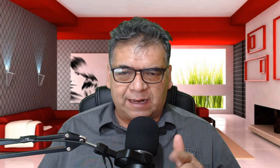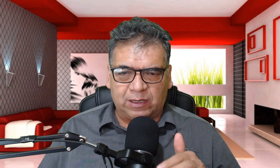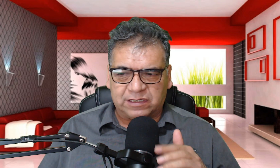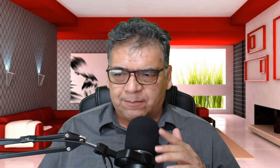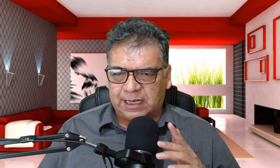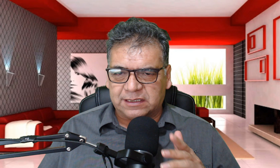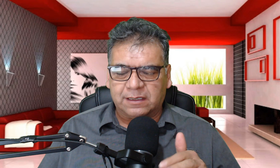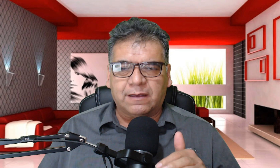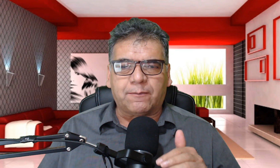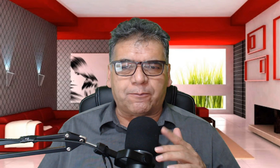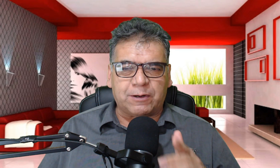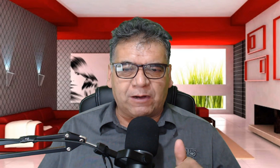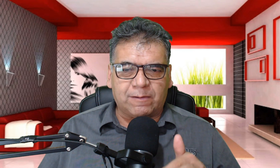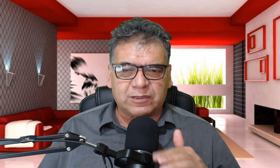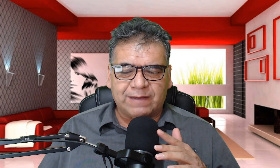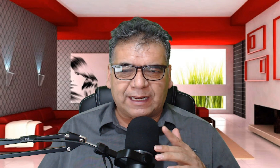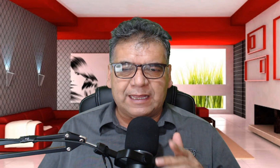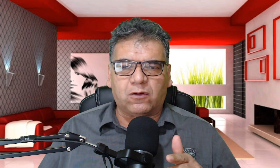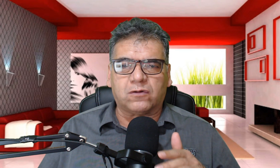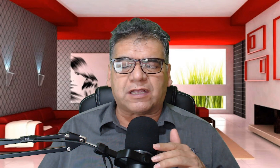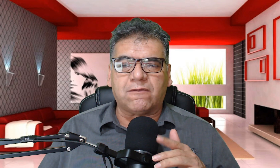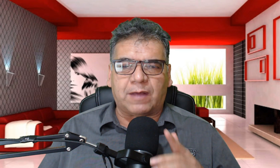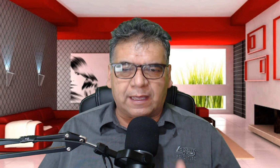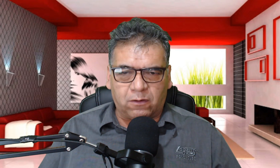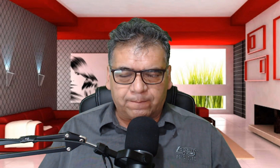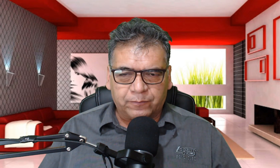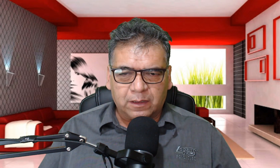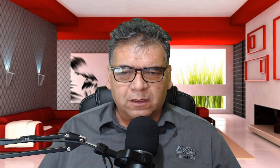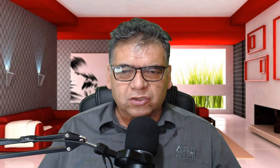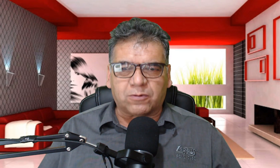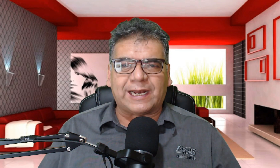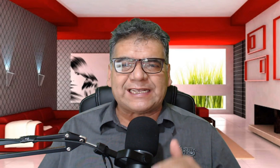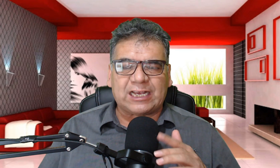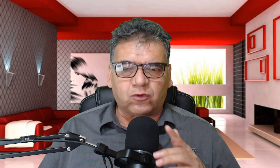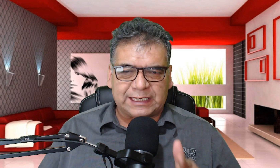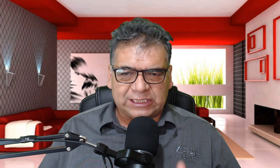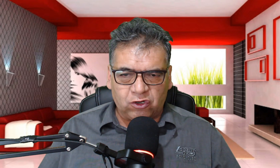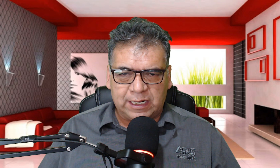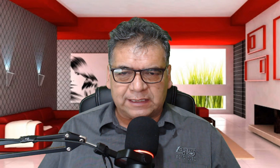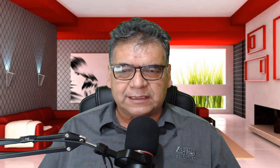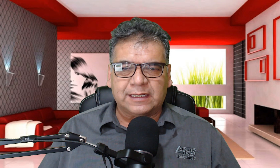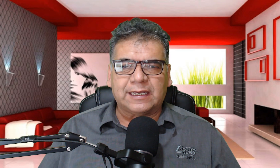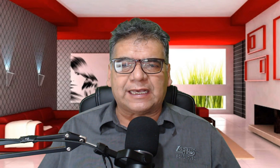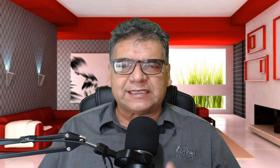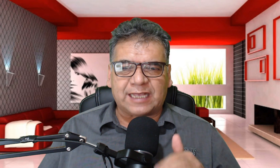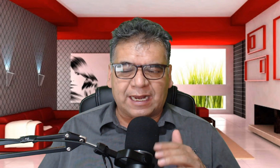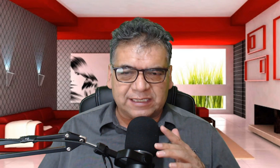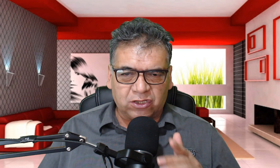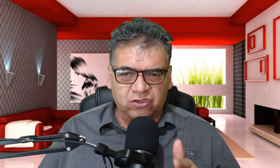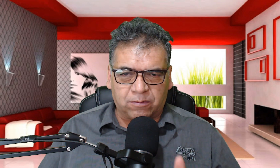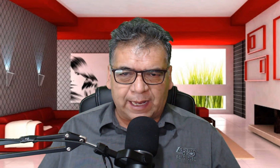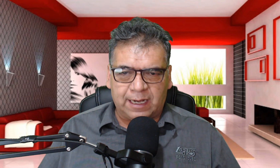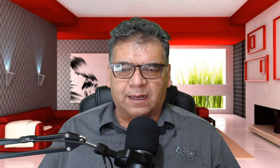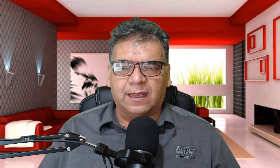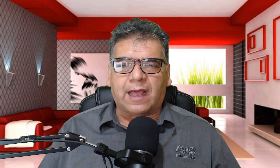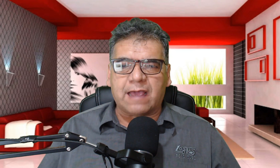mañanera, amigos y amigas. Pero primero vamos a ver qué dijo Gustavo I. Madero sobre las acusaciones que se están haciendo